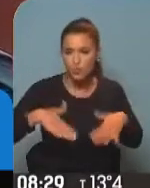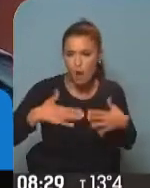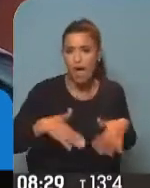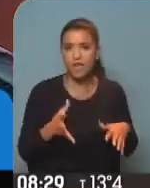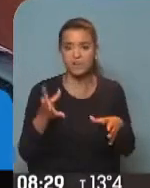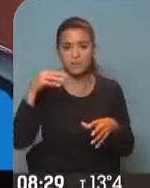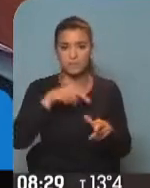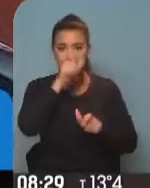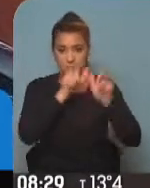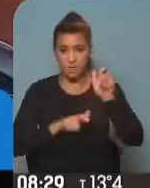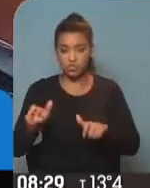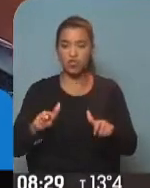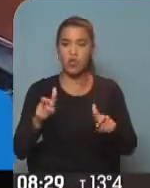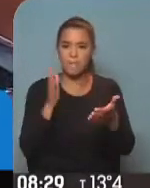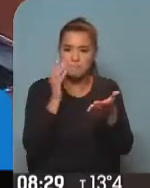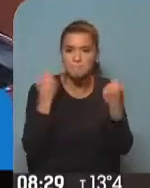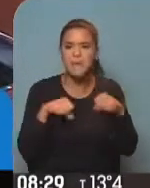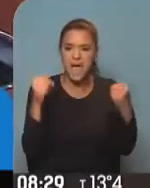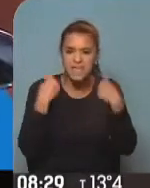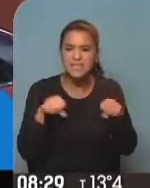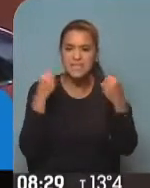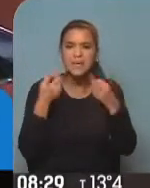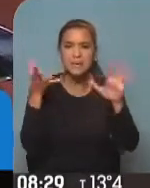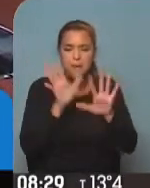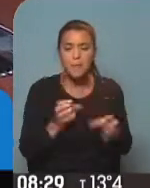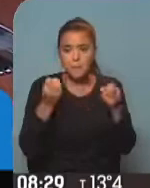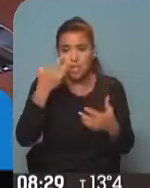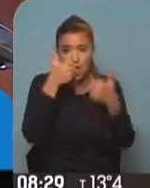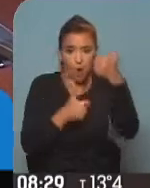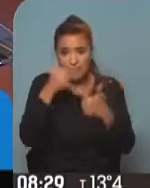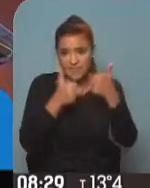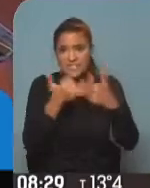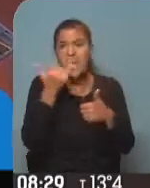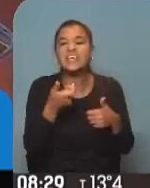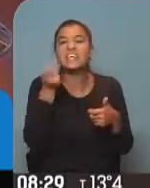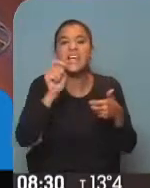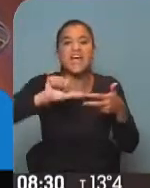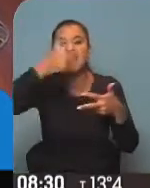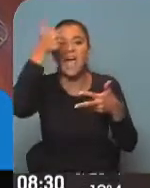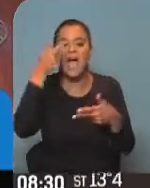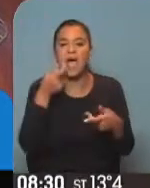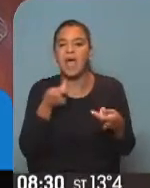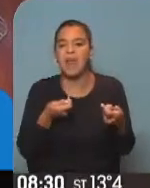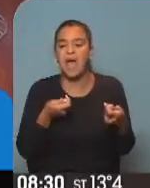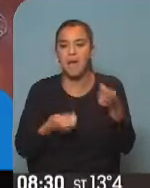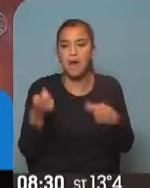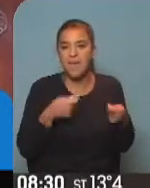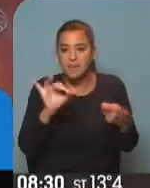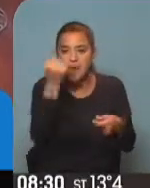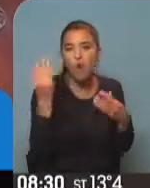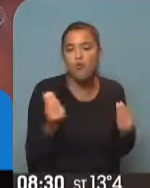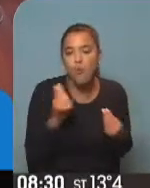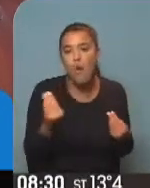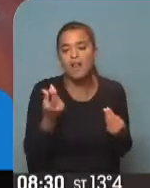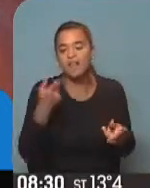ensayan se preparan porque a su vez compiten los integrantes para ver quién gana el mejor pasista mejor embajador y realmente es